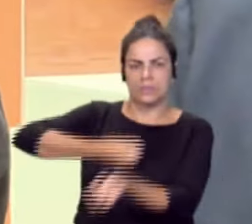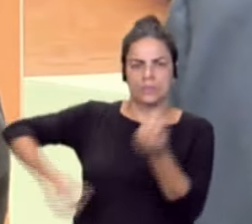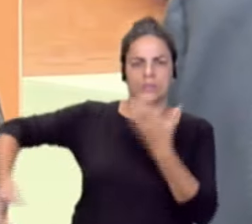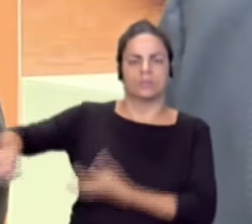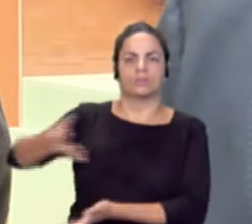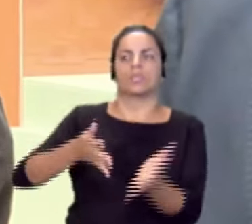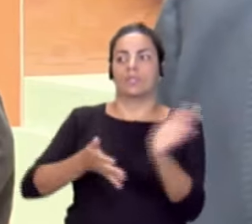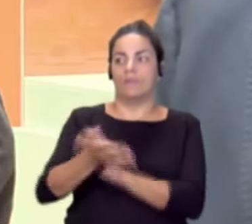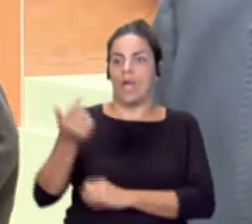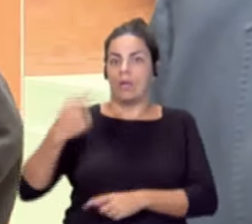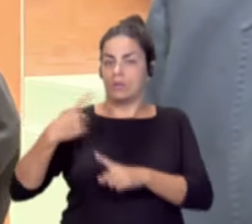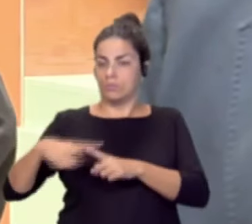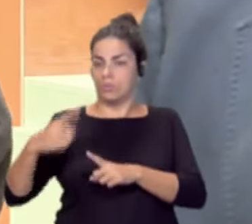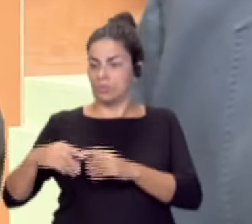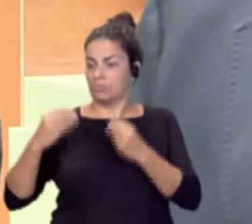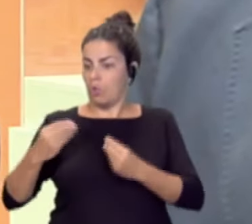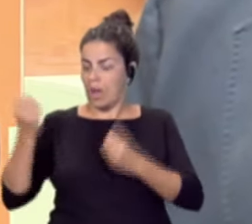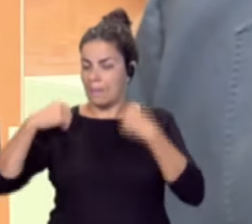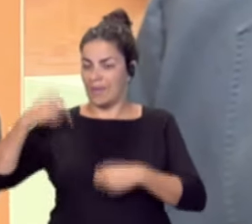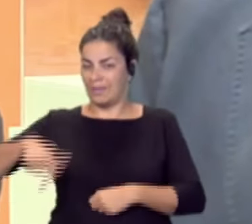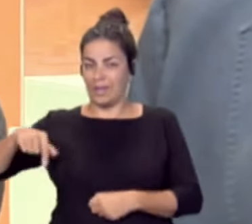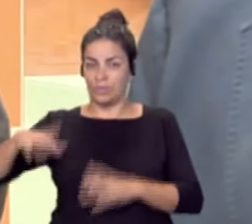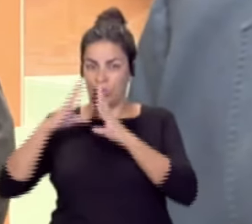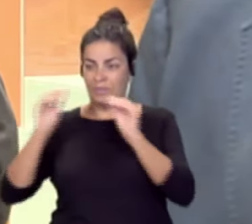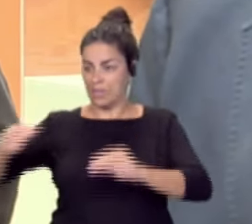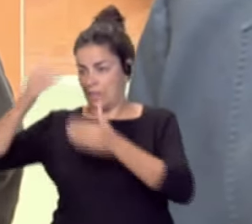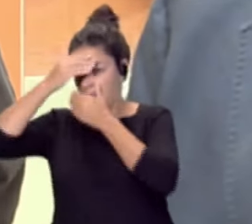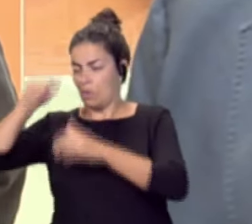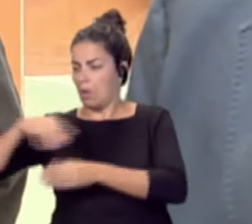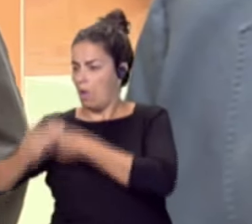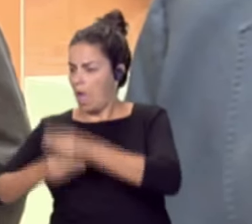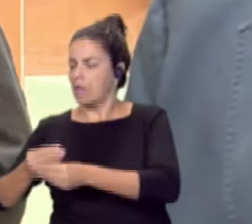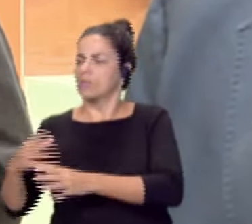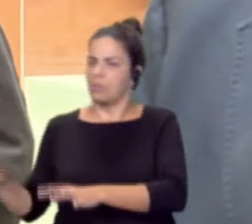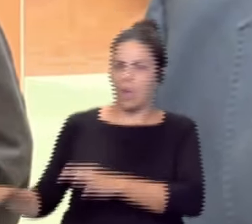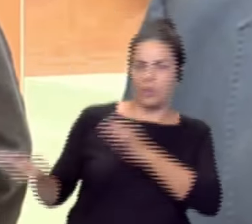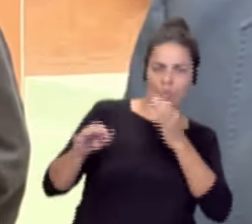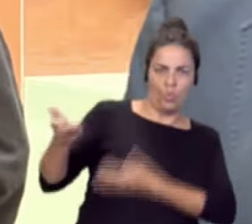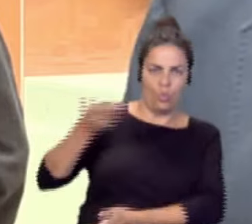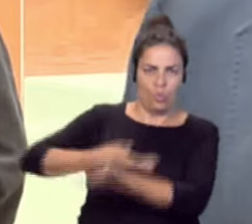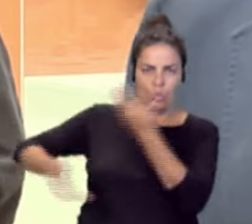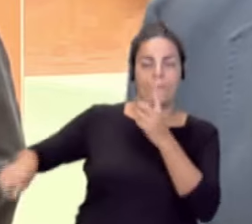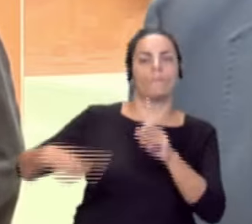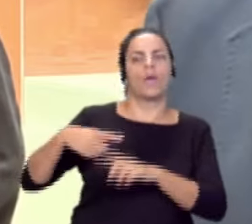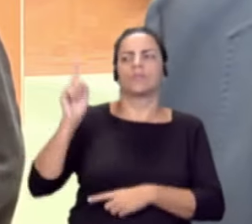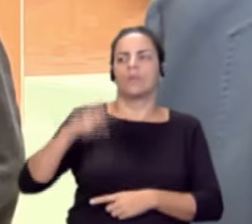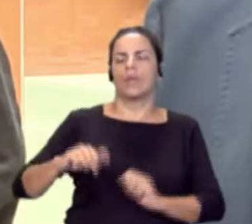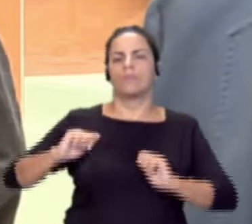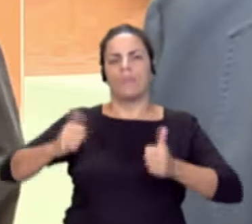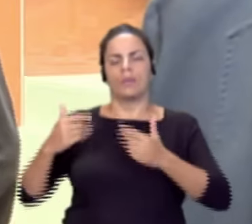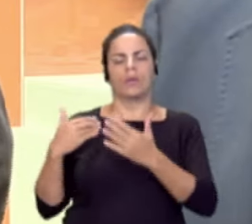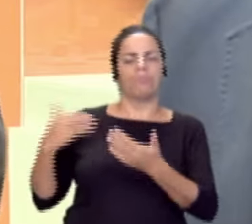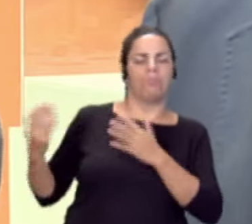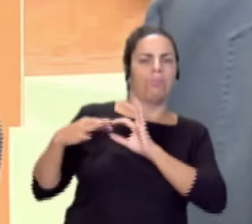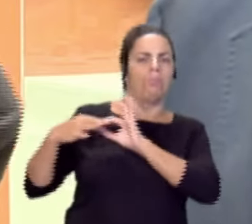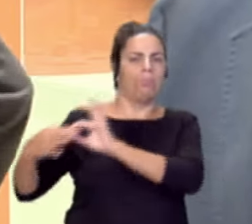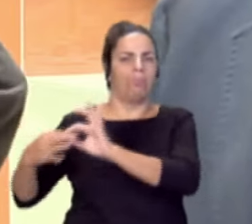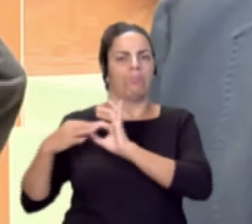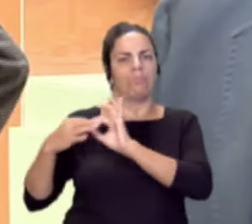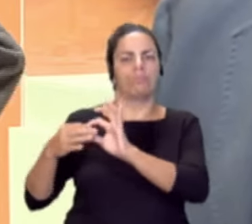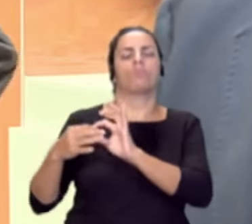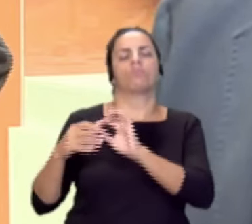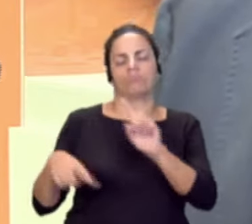se desarrollan aquí en la Universidad Mohamed VI y sobre todo pues que se vayan entrelazando esas relaciones y que permitan